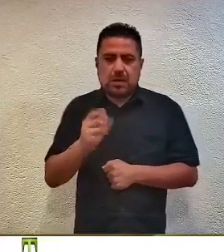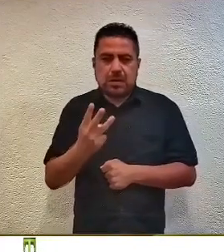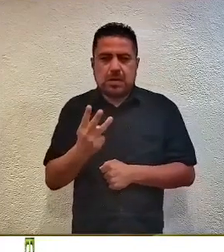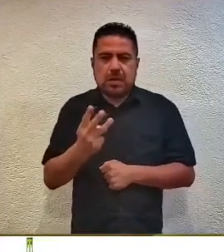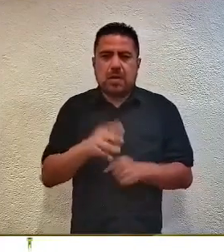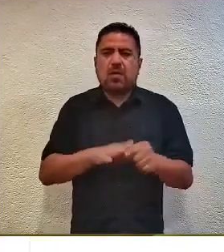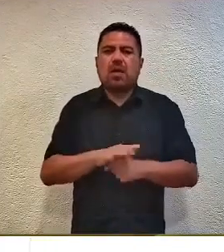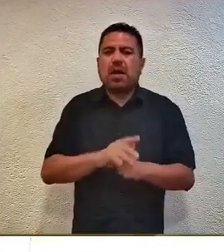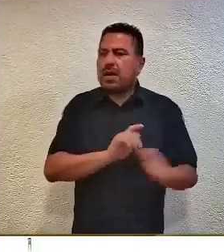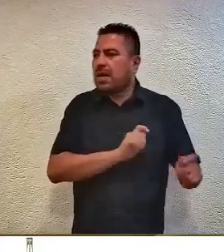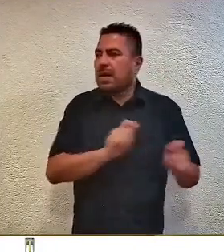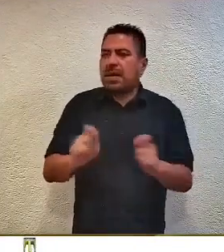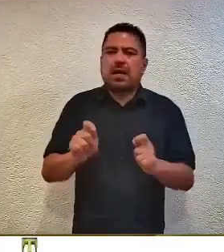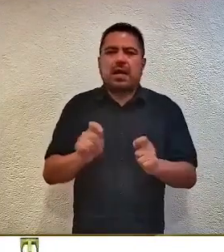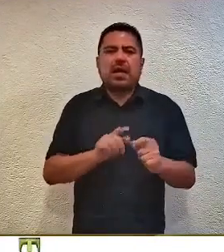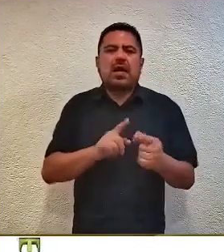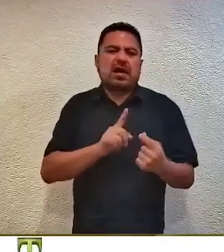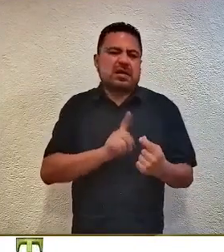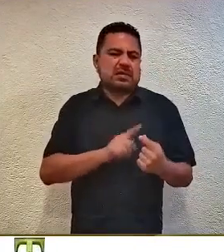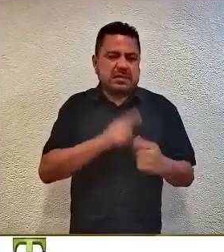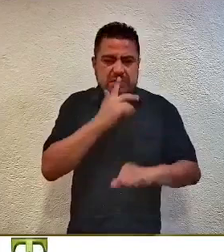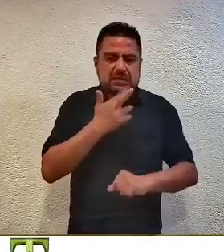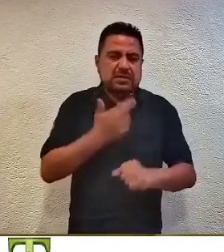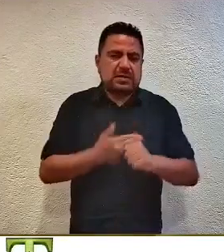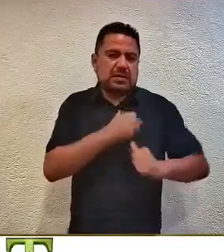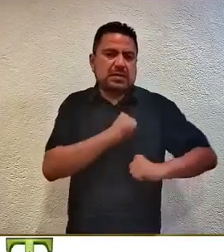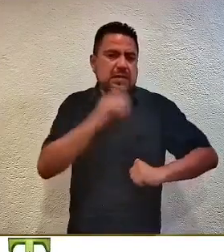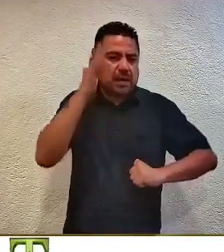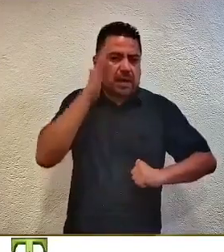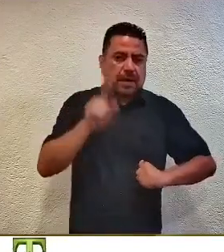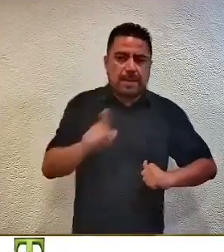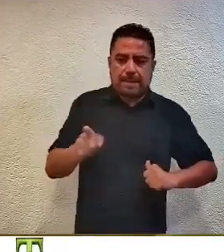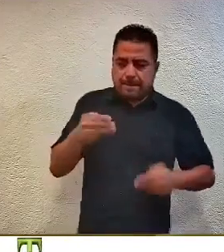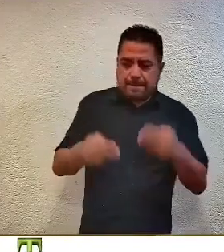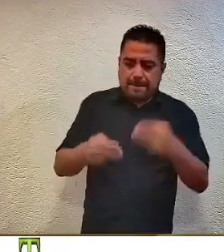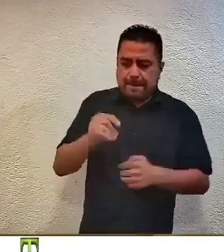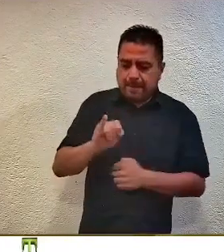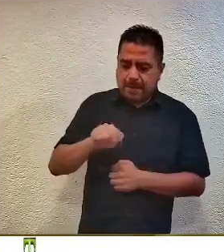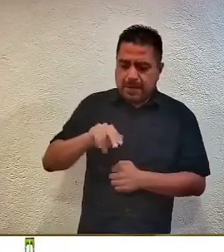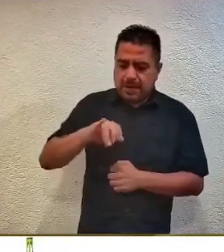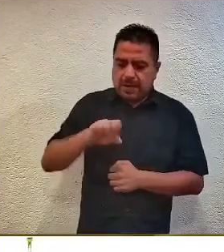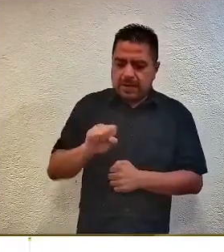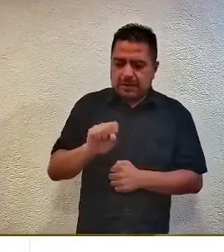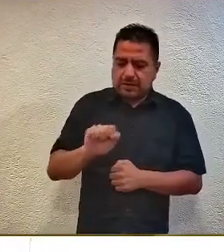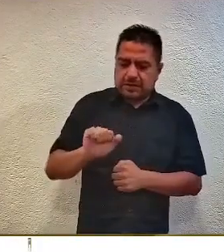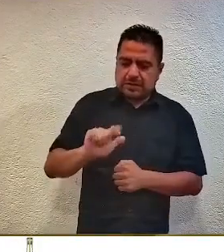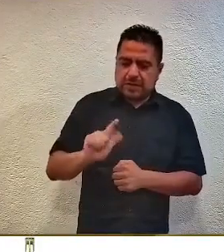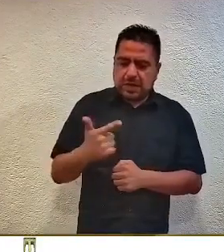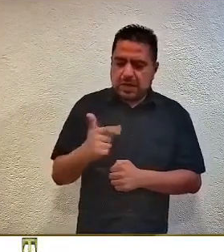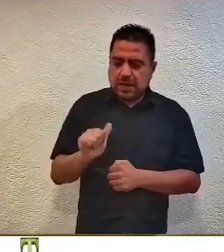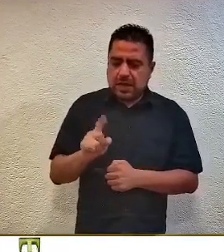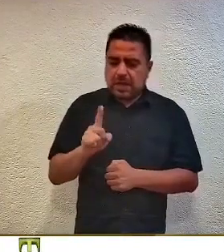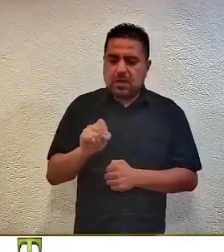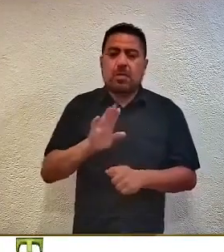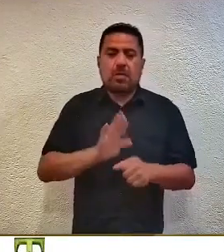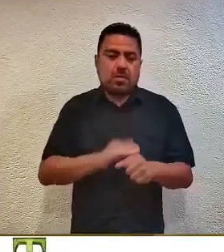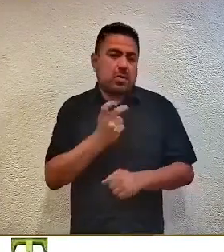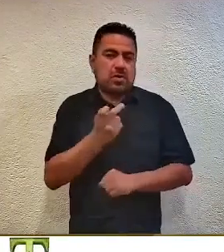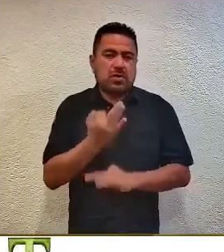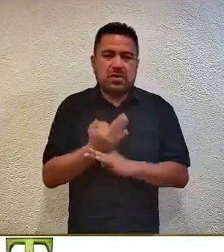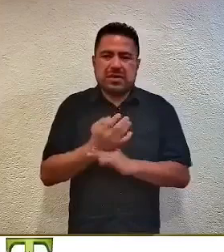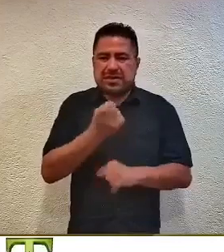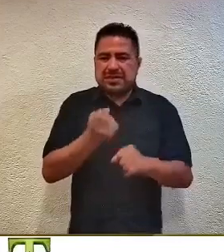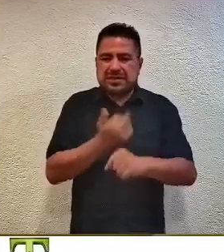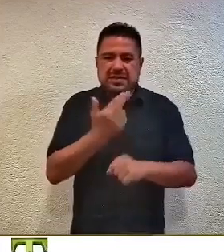TEE/38/2023, el cual fue turnado a la ponencia a cargo del magistrado José Inés Betancur Salgado. Por lo tanto, le solicito al